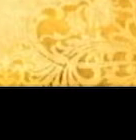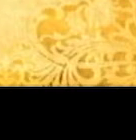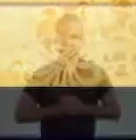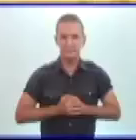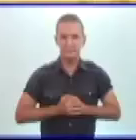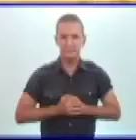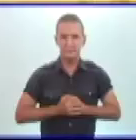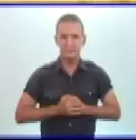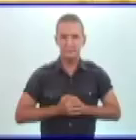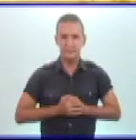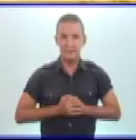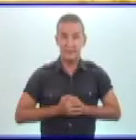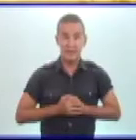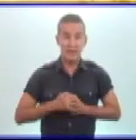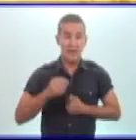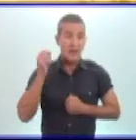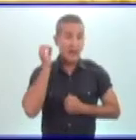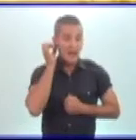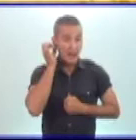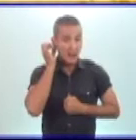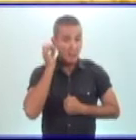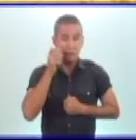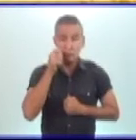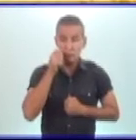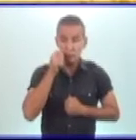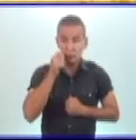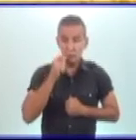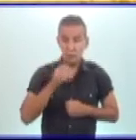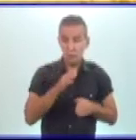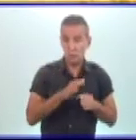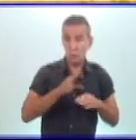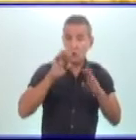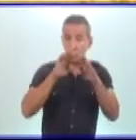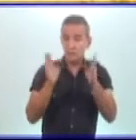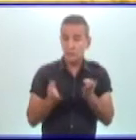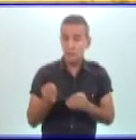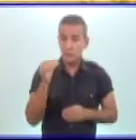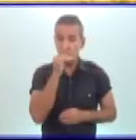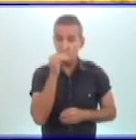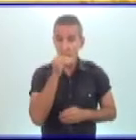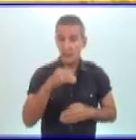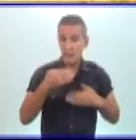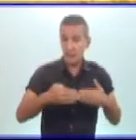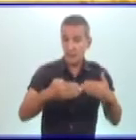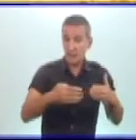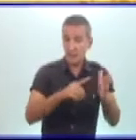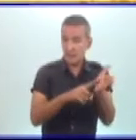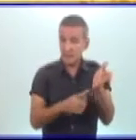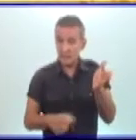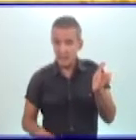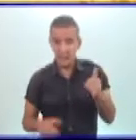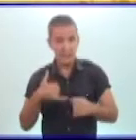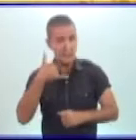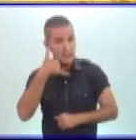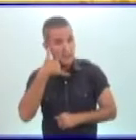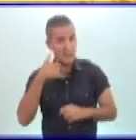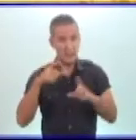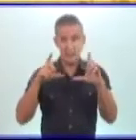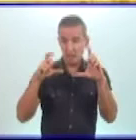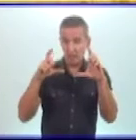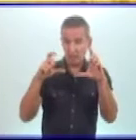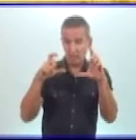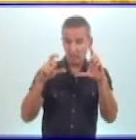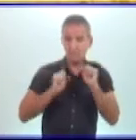A las mujeres y los hombres del mundo moderno le debemos avances como el empleo de la energía eléctrica, el teléfono, la fotografía y el